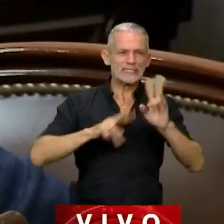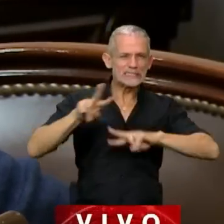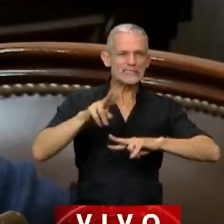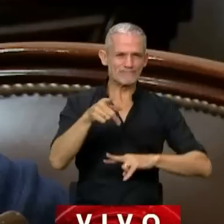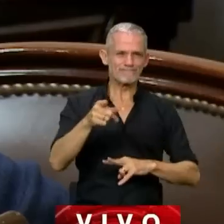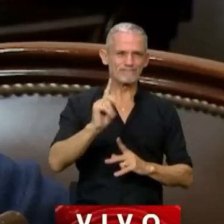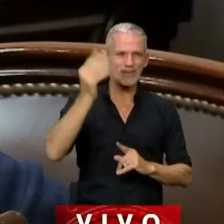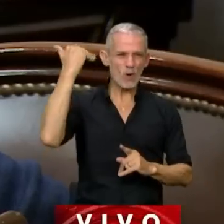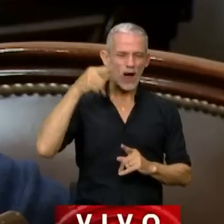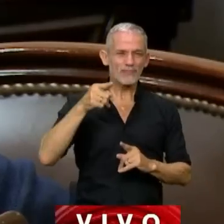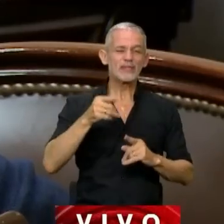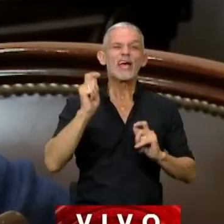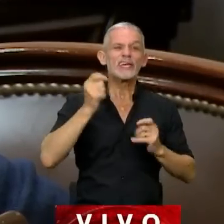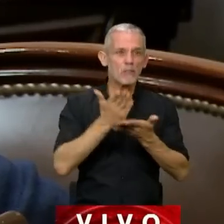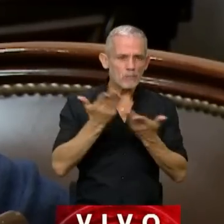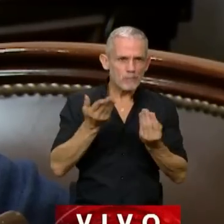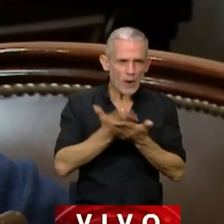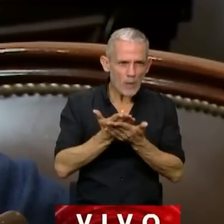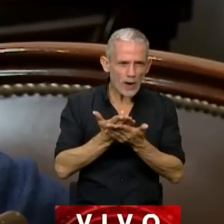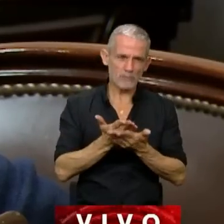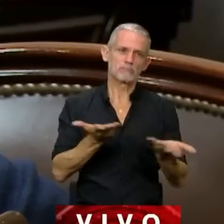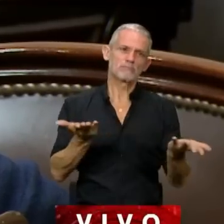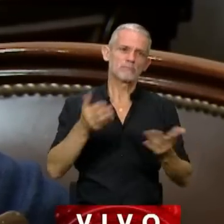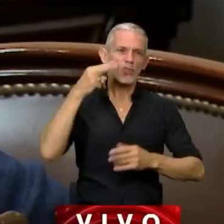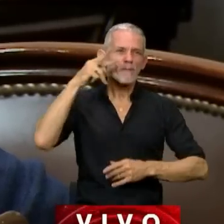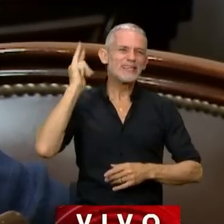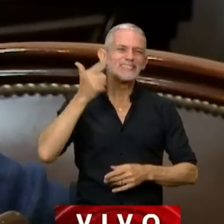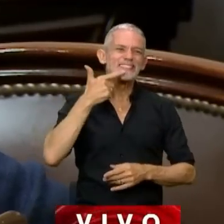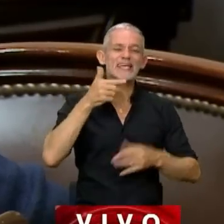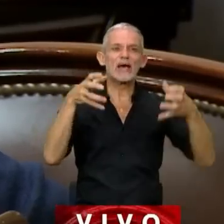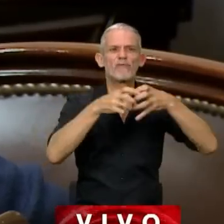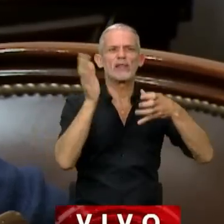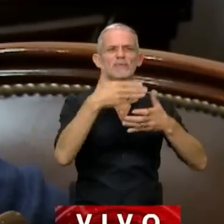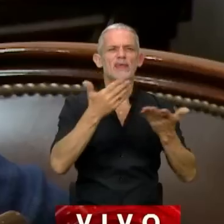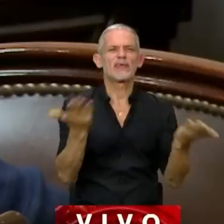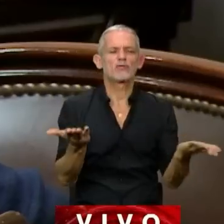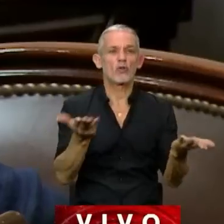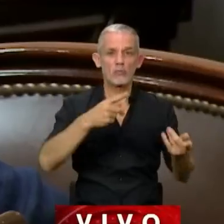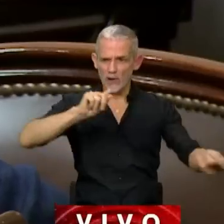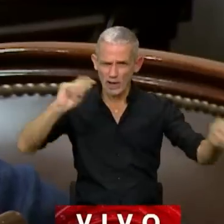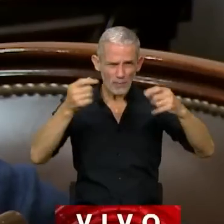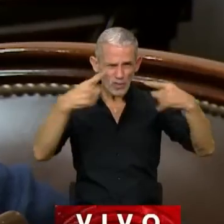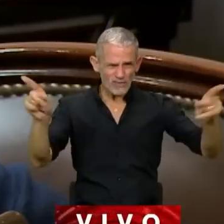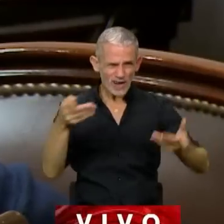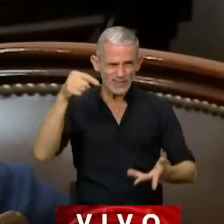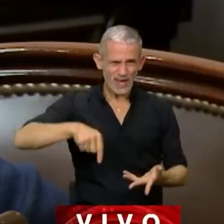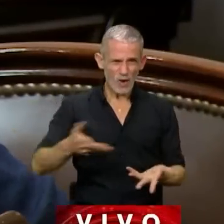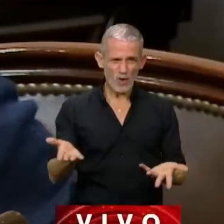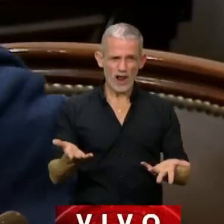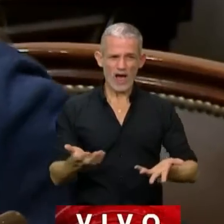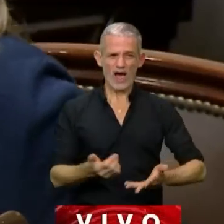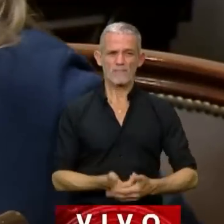y planteada por el Frente de Todos en el año 2017. Díganme qué ha cambiado,